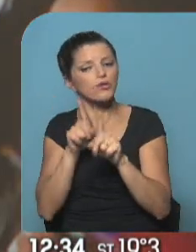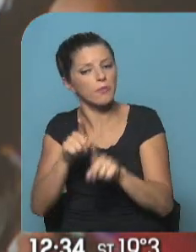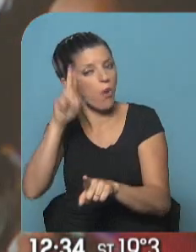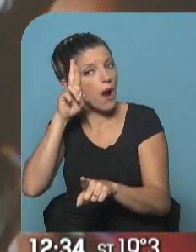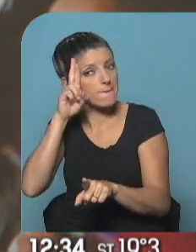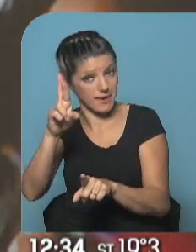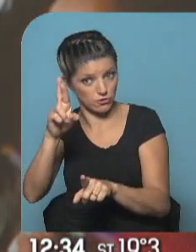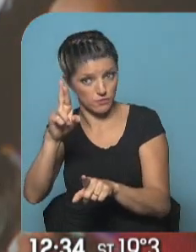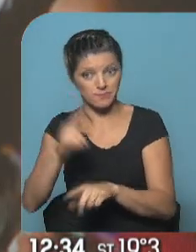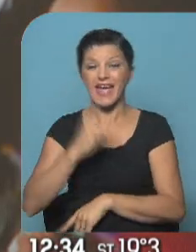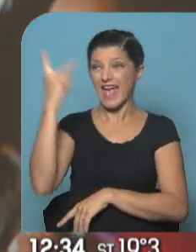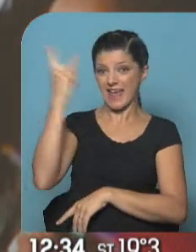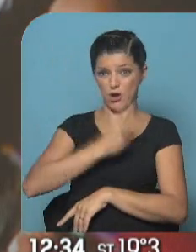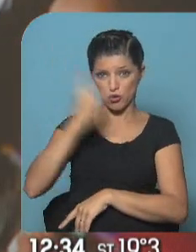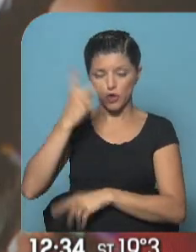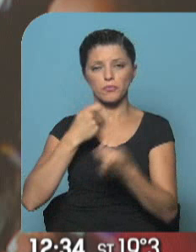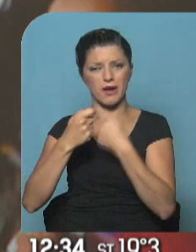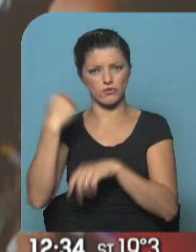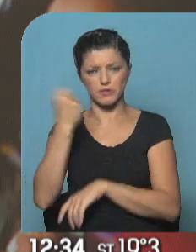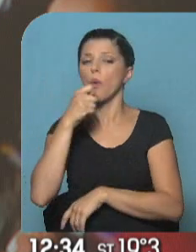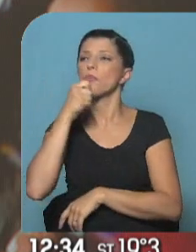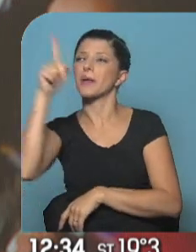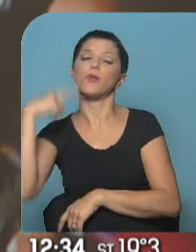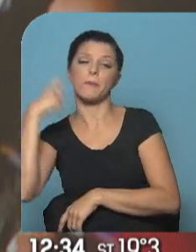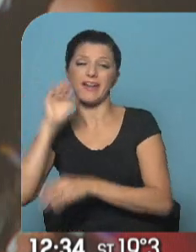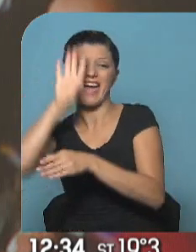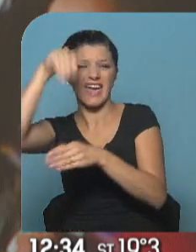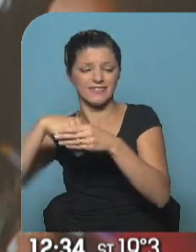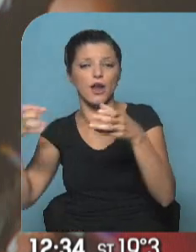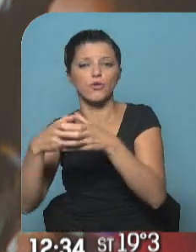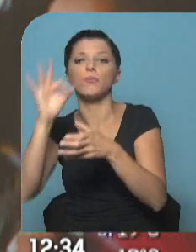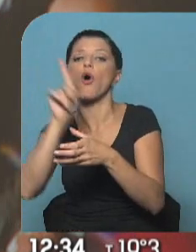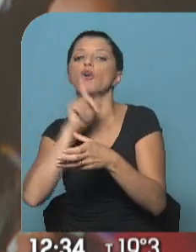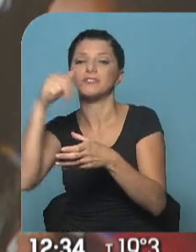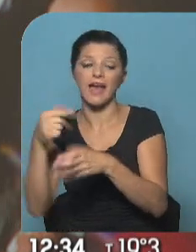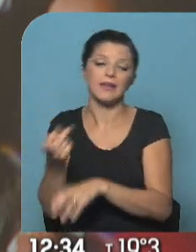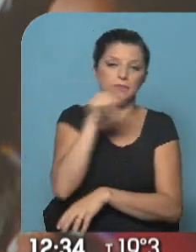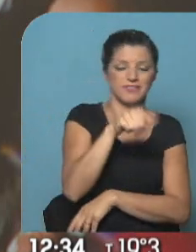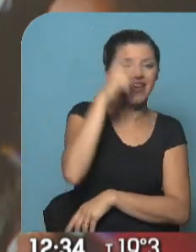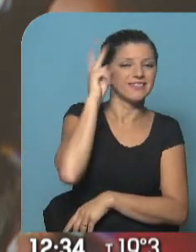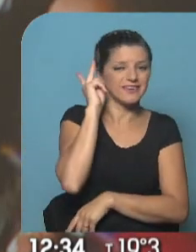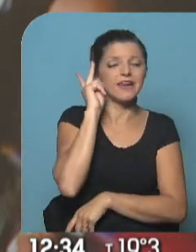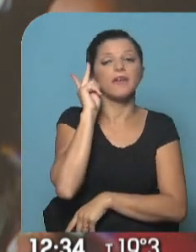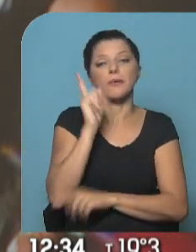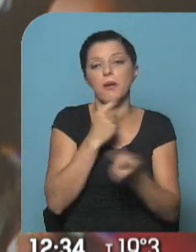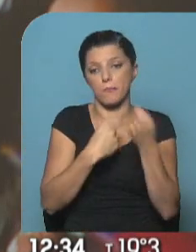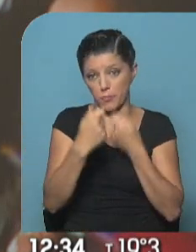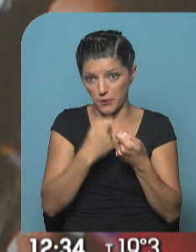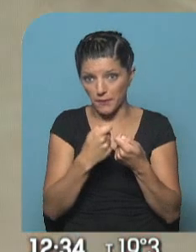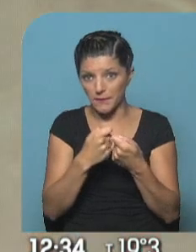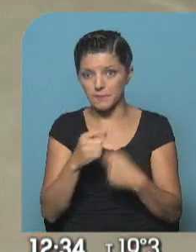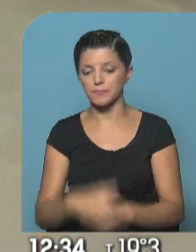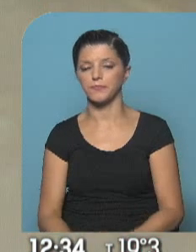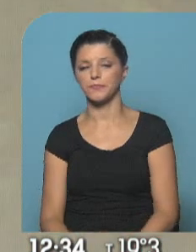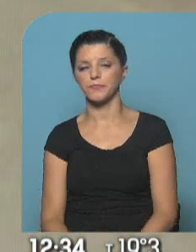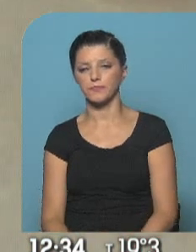modelos pro mercado muy fuertes, en el caso de España con el ingreso a la OTAN, en el caso de Chile una política exterior muy autónoma, una serie de cuestiones que moldearon y modelaron